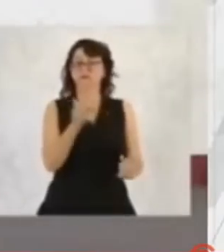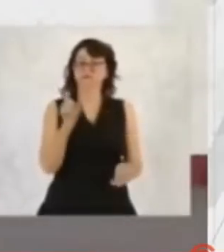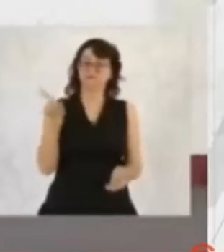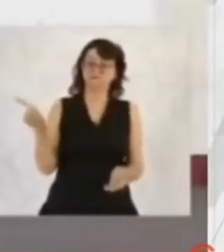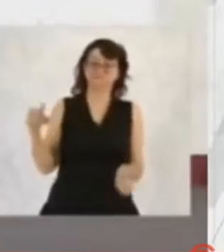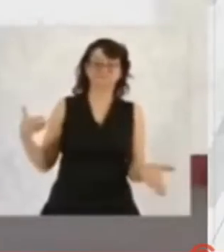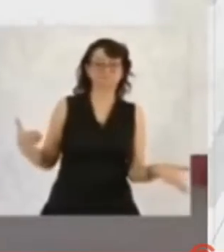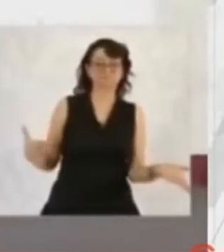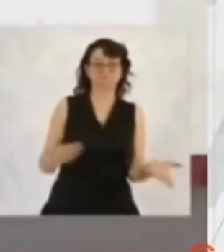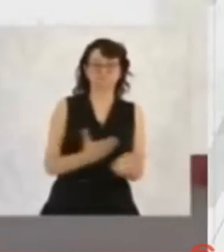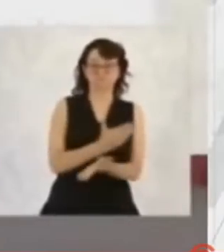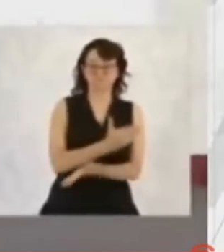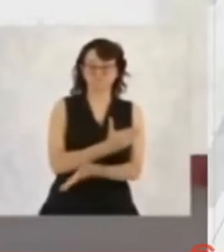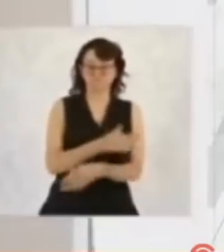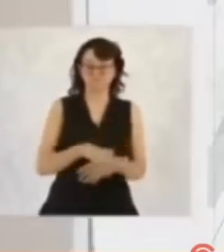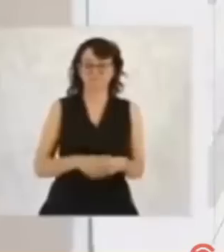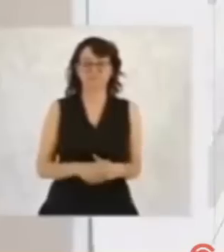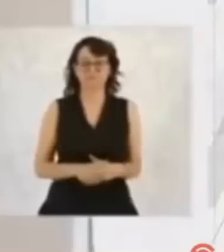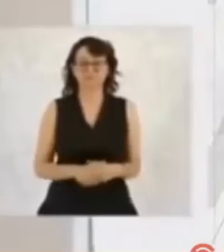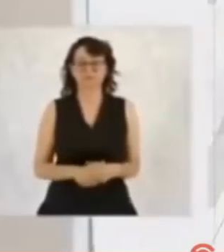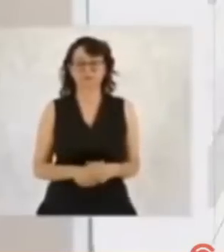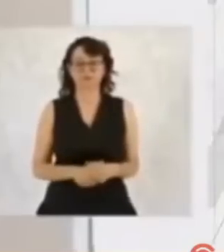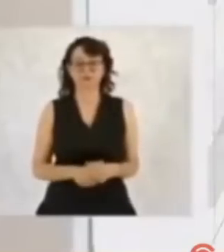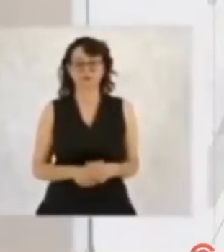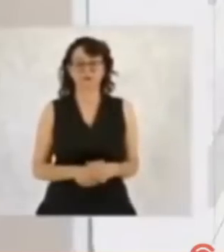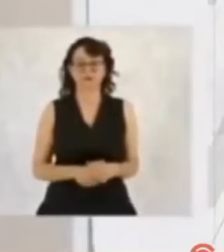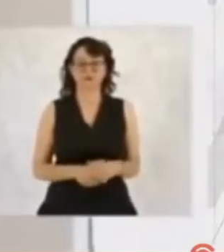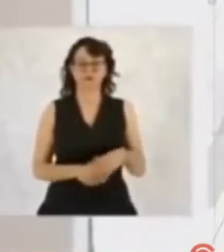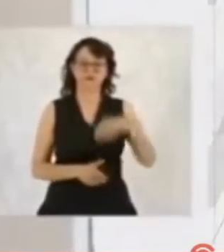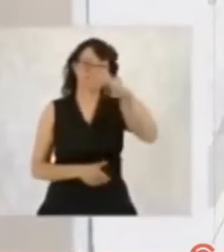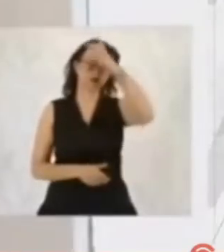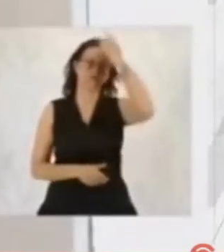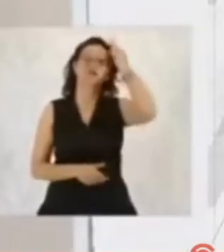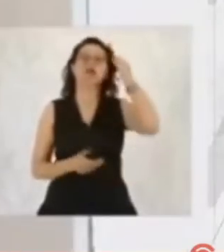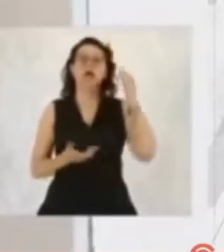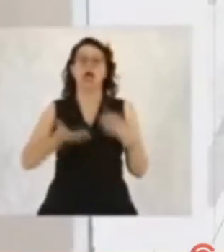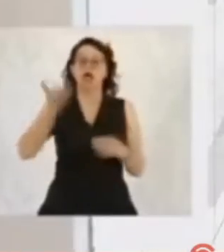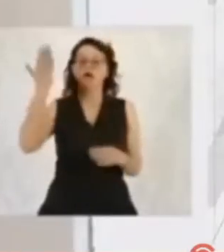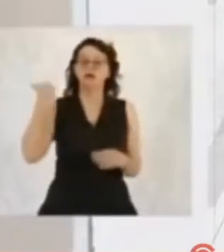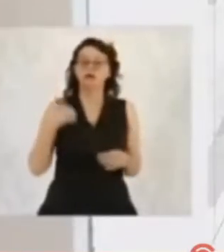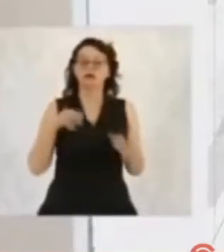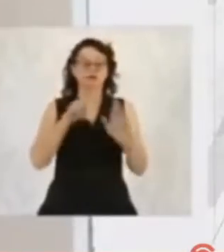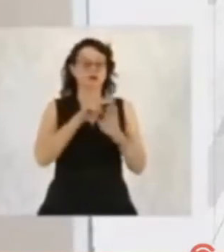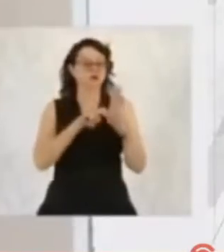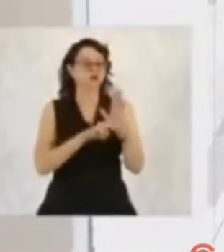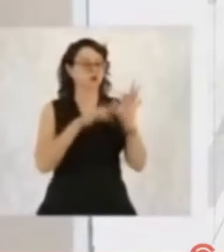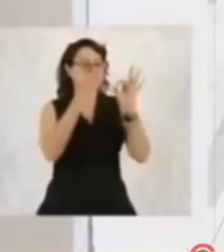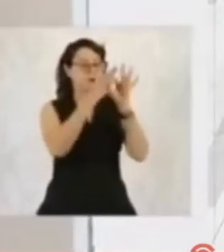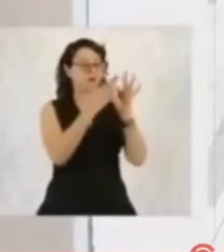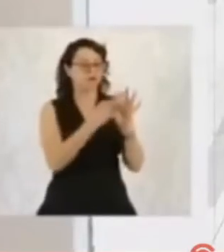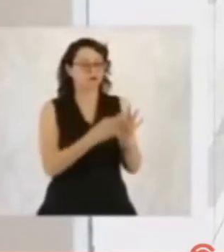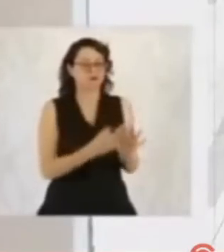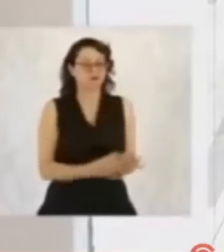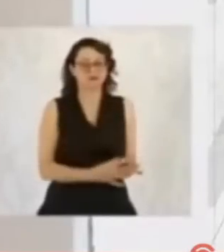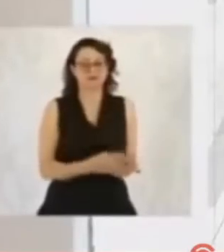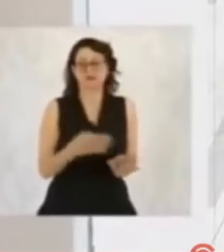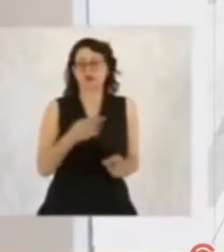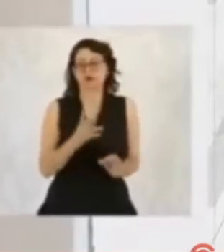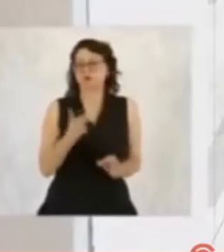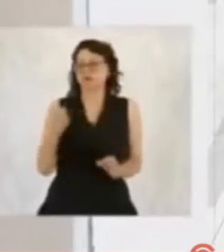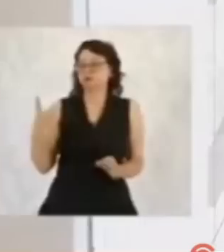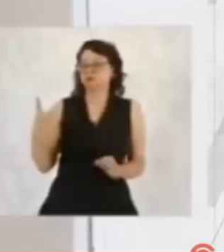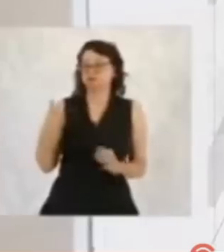que se estaban realizando de conformidad con el programa de auditorías, visitas e inspecciones correspondiente a la cuenta pública de